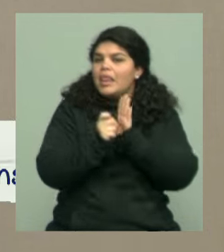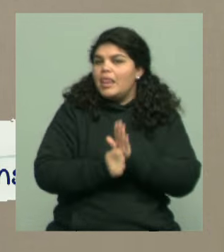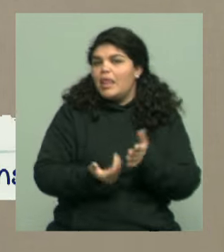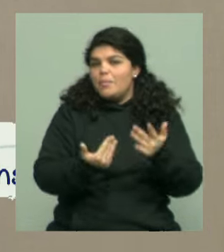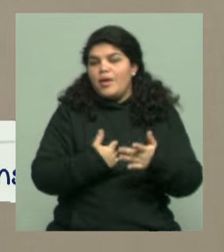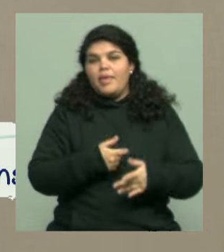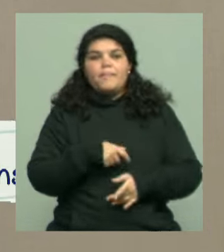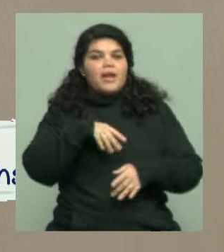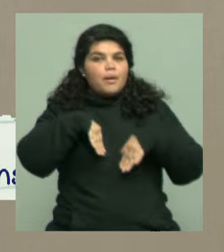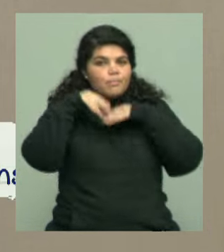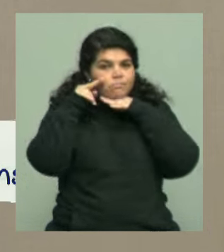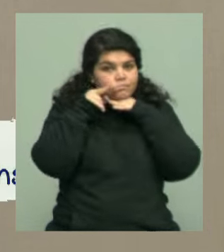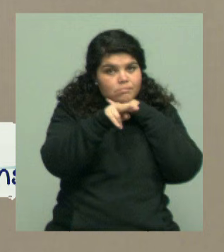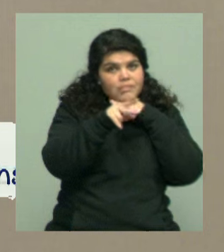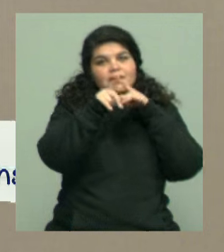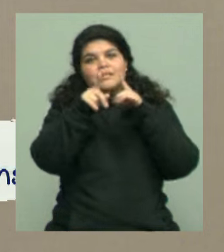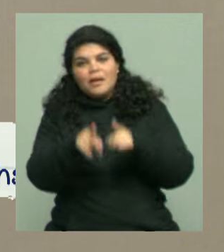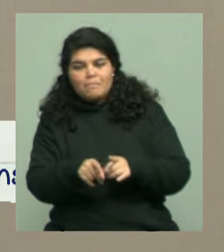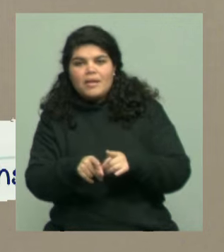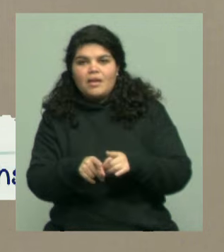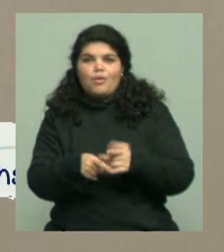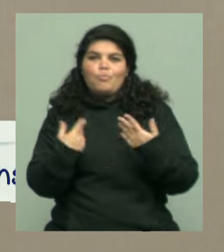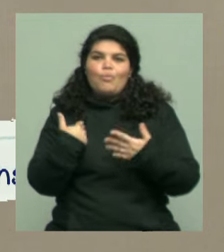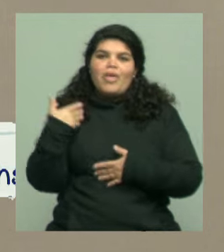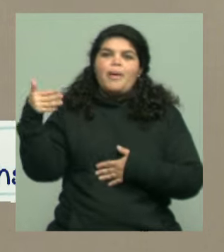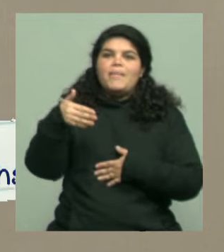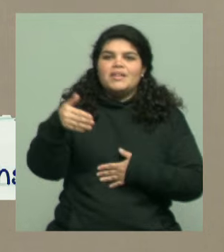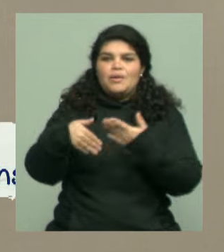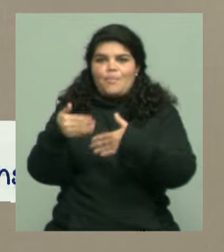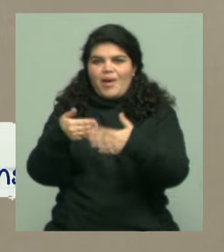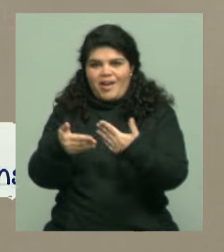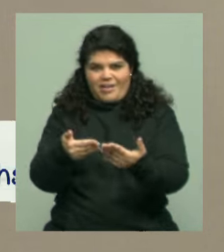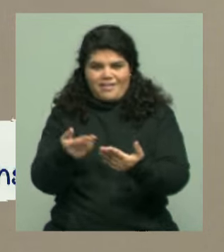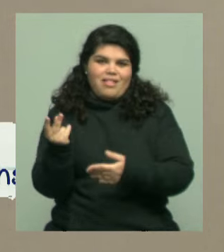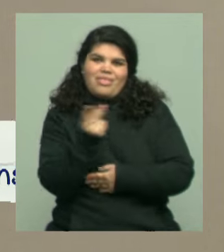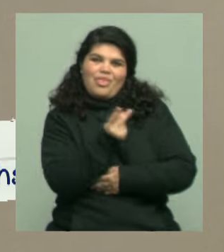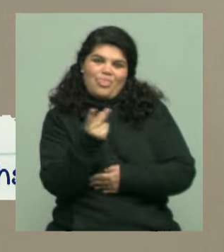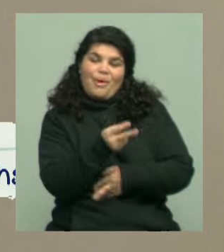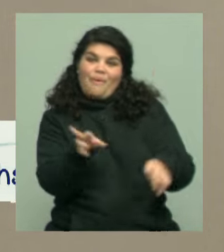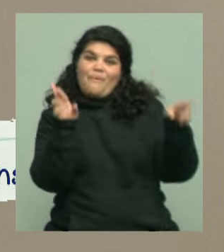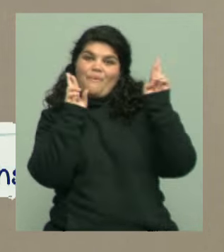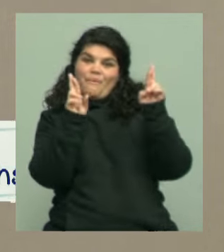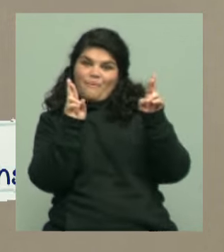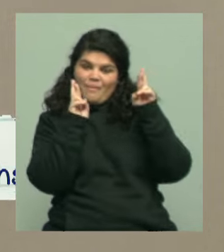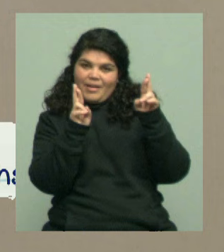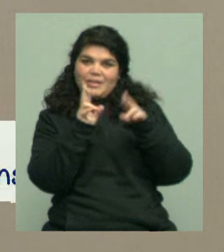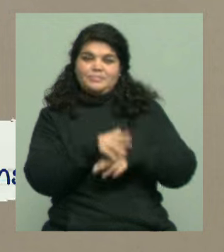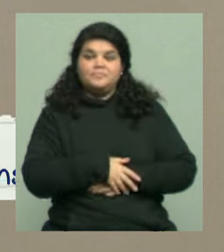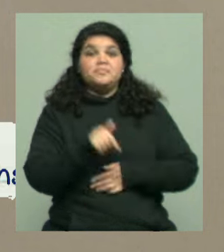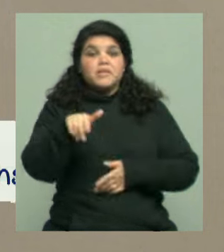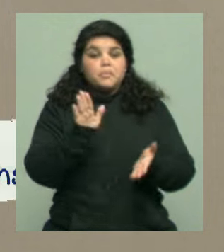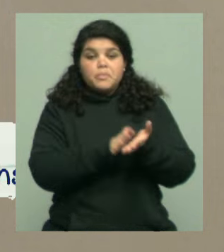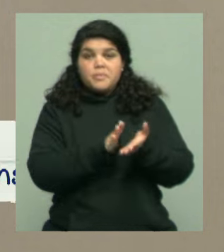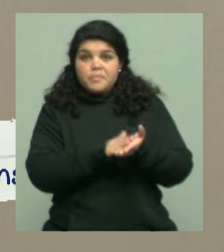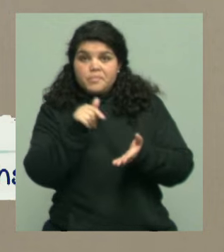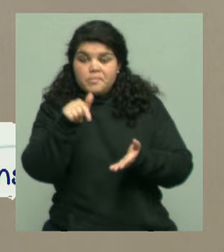para participar, sino sobre todo también para conocer de qué se trata Chacruc, ¿no? Nos parece realmente interesante y bueno, que esta propuesta finalmente